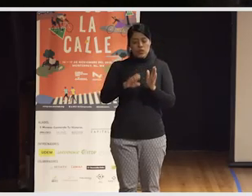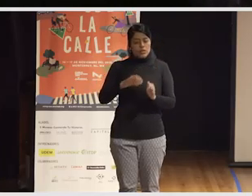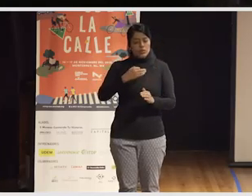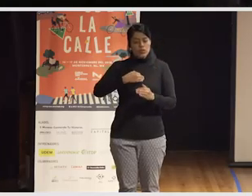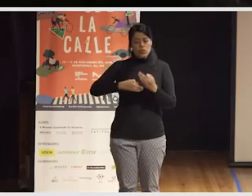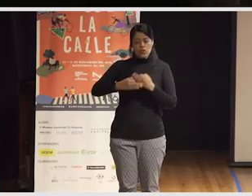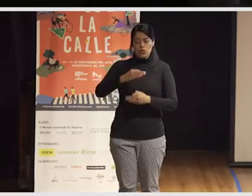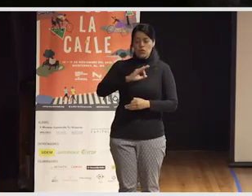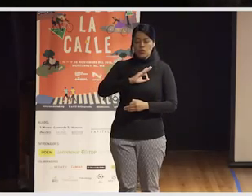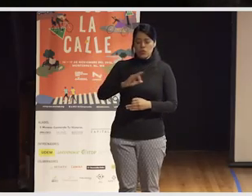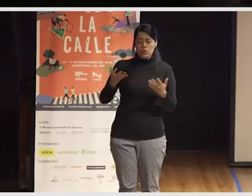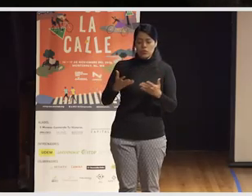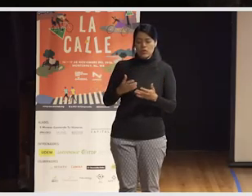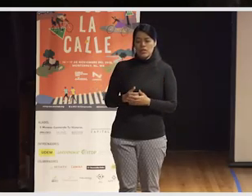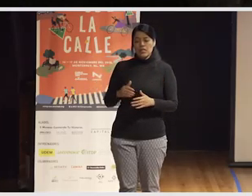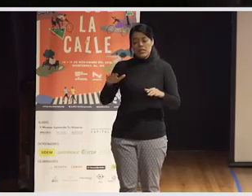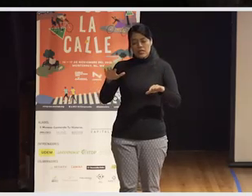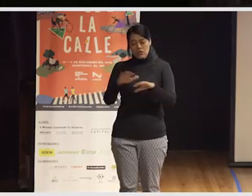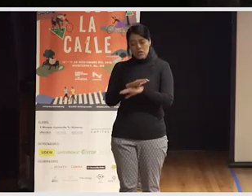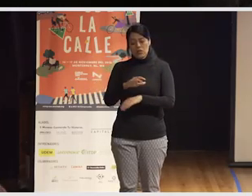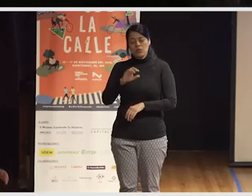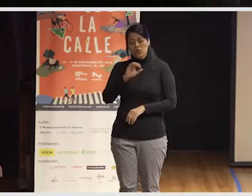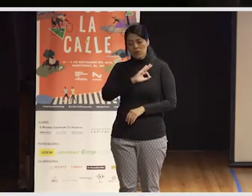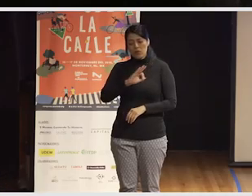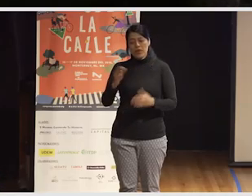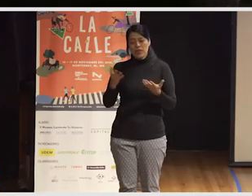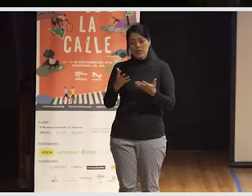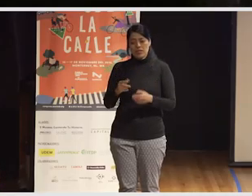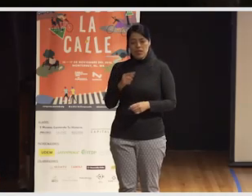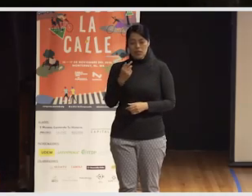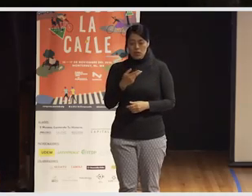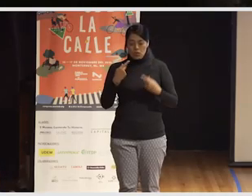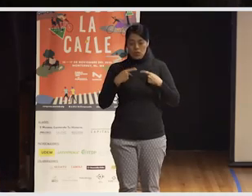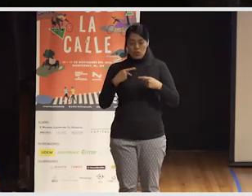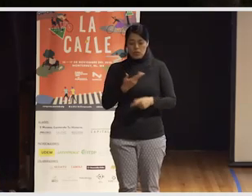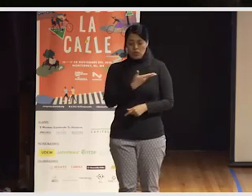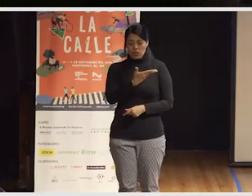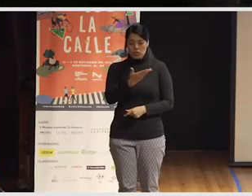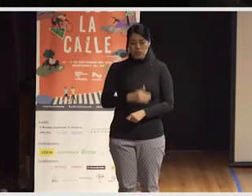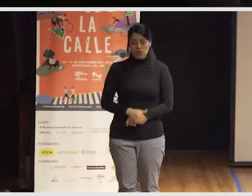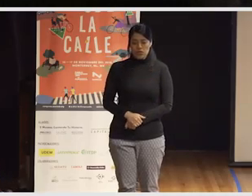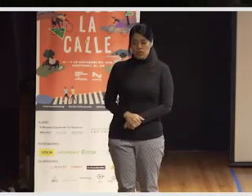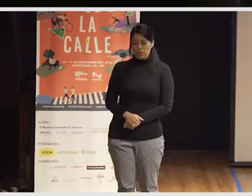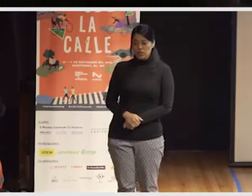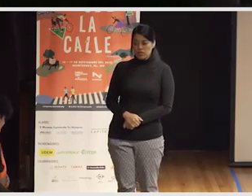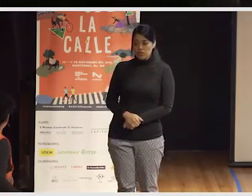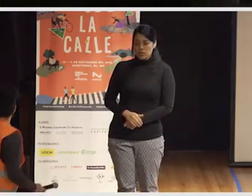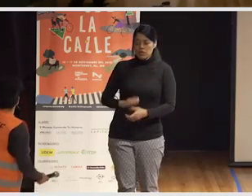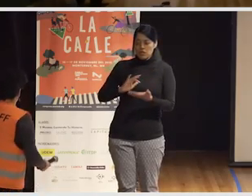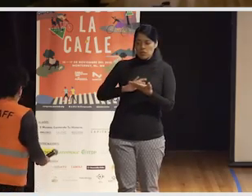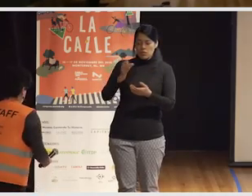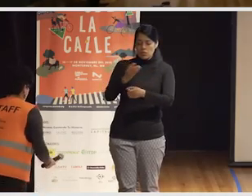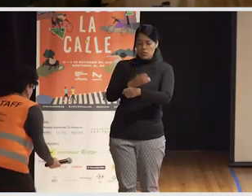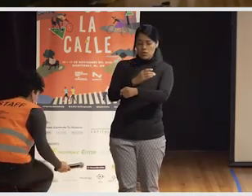cambios se pueden hacer si hay gente con voluntad de hacerlos entonces muchas gracias por acompañarnos y muchas gracias